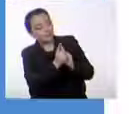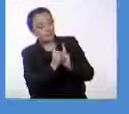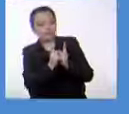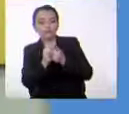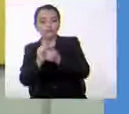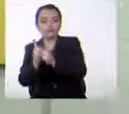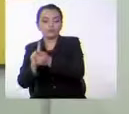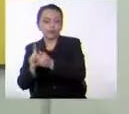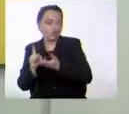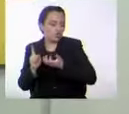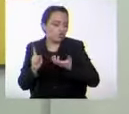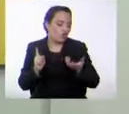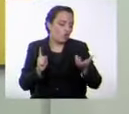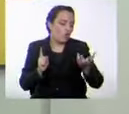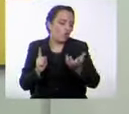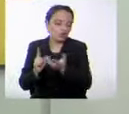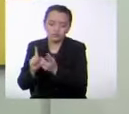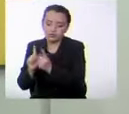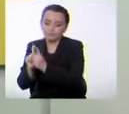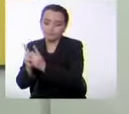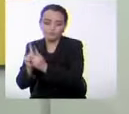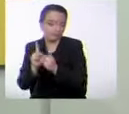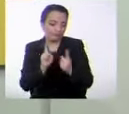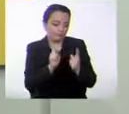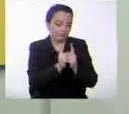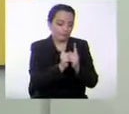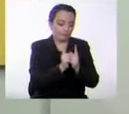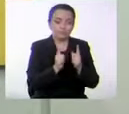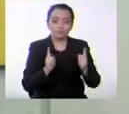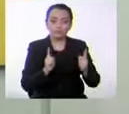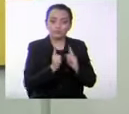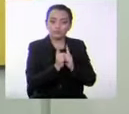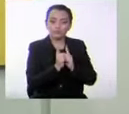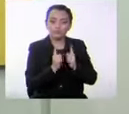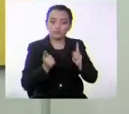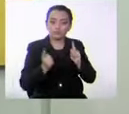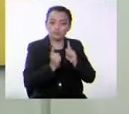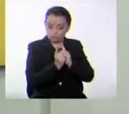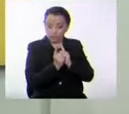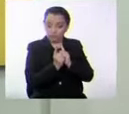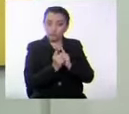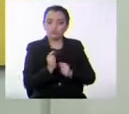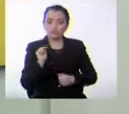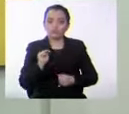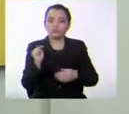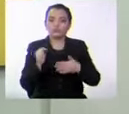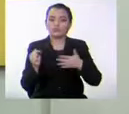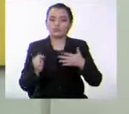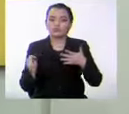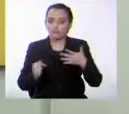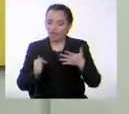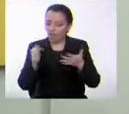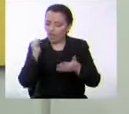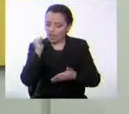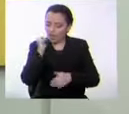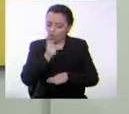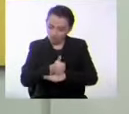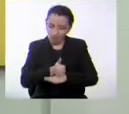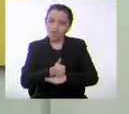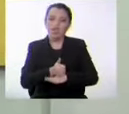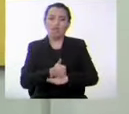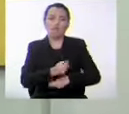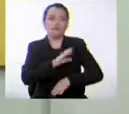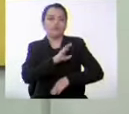los de su especie, pero hace esa política de relacionarse, establecer leyes, lo hacen en